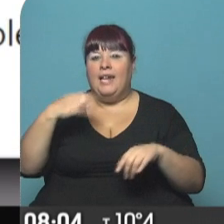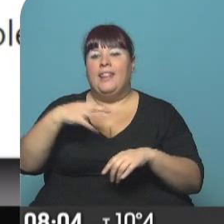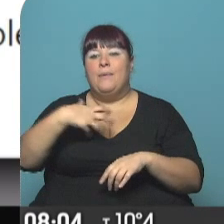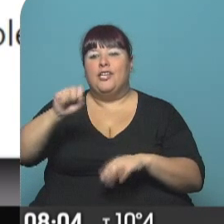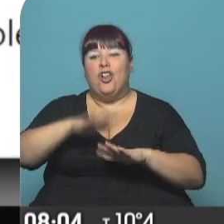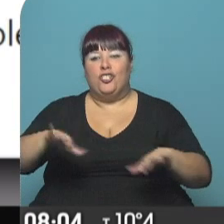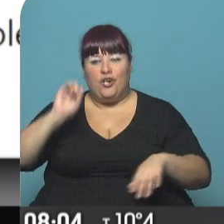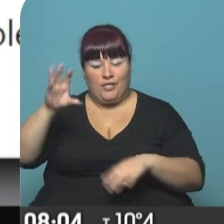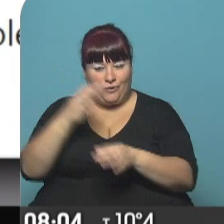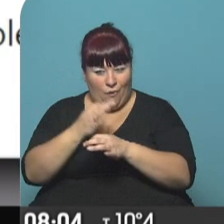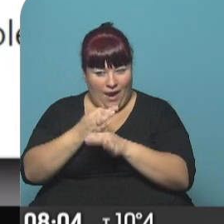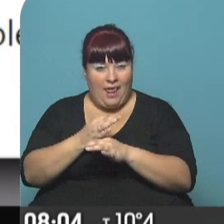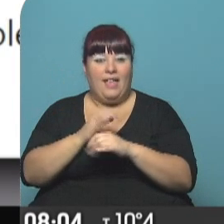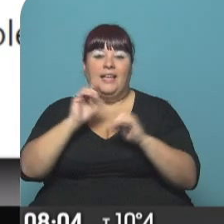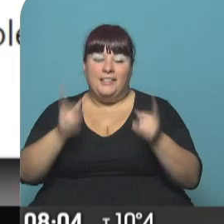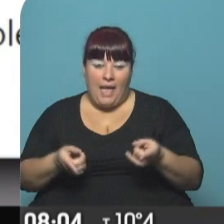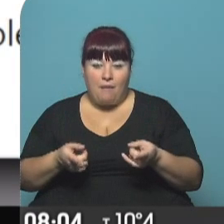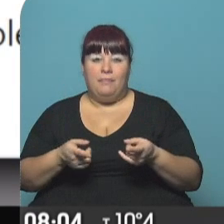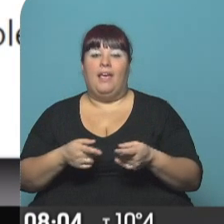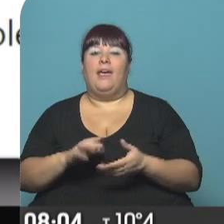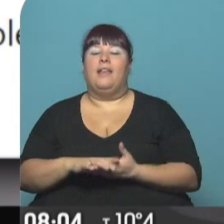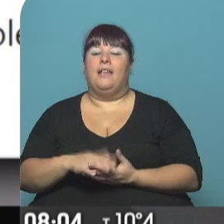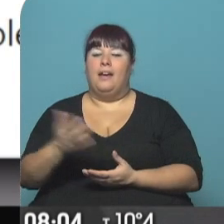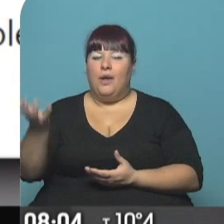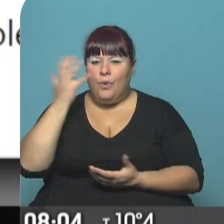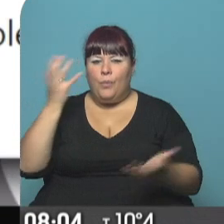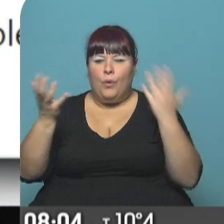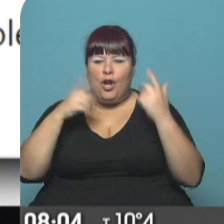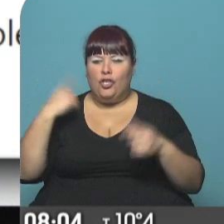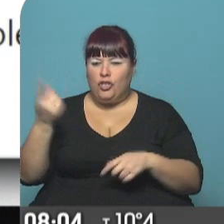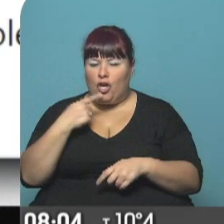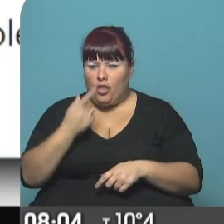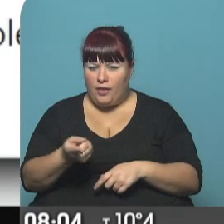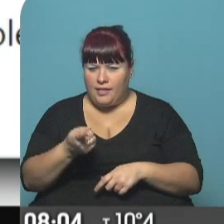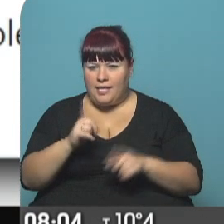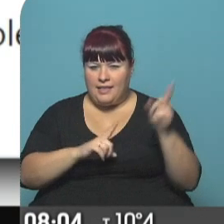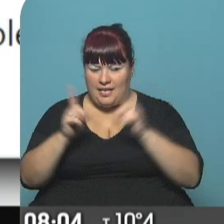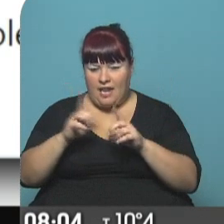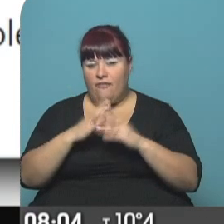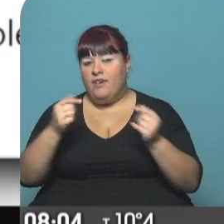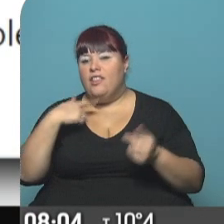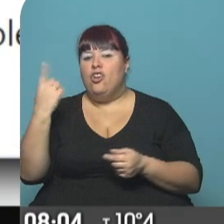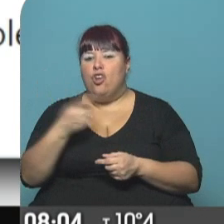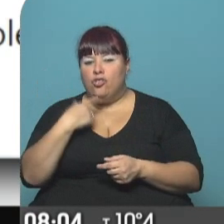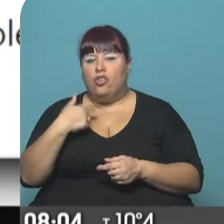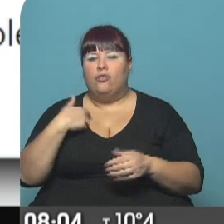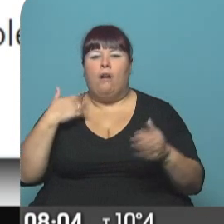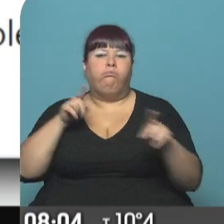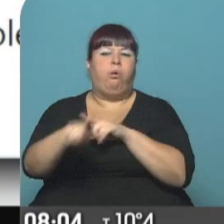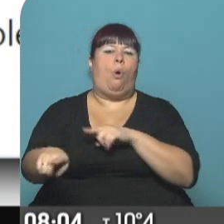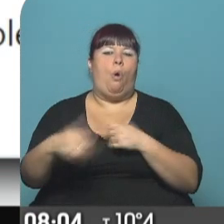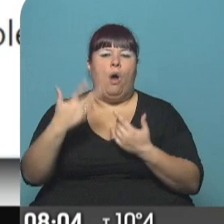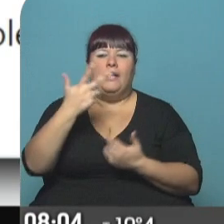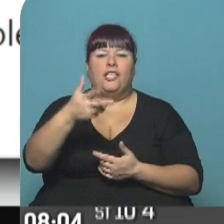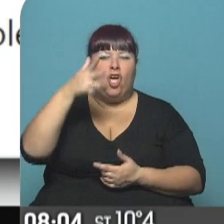al cole. También siguió Tinelli. Nos cargan a todos, aseguró. Y culmina diciendo, fuimos unos adelantados